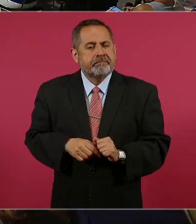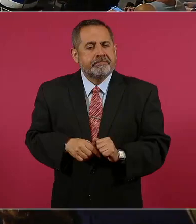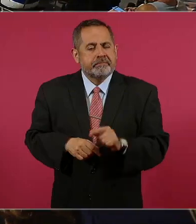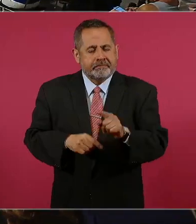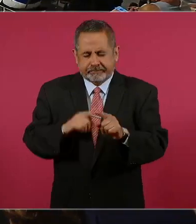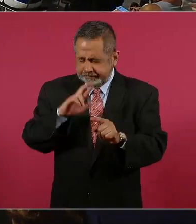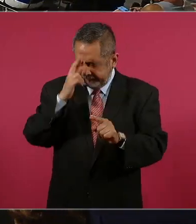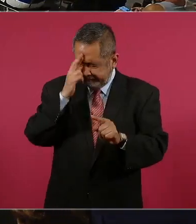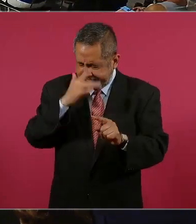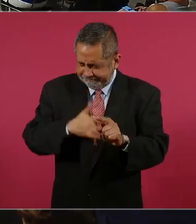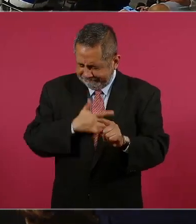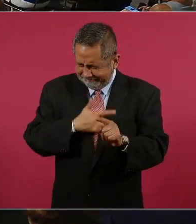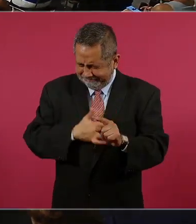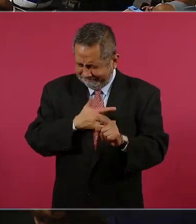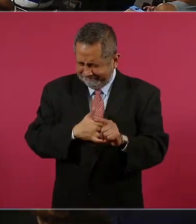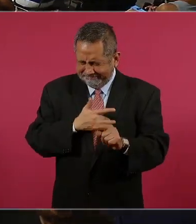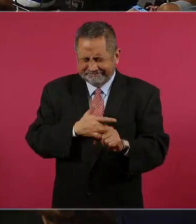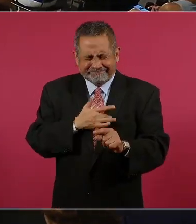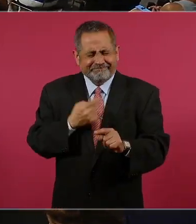acordarme